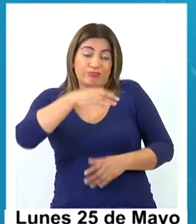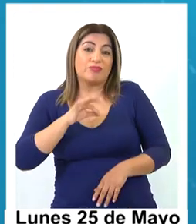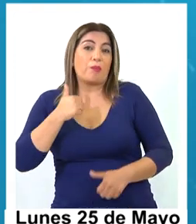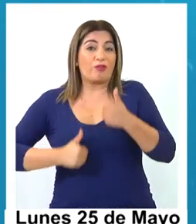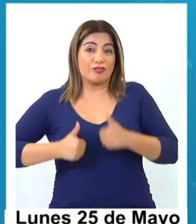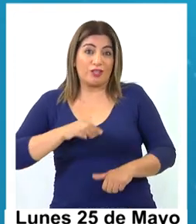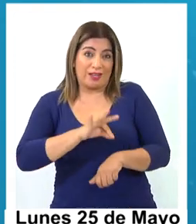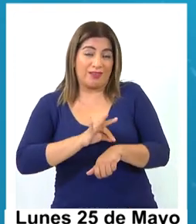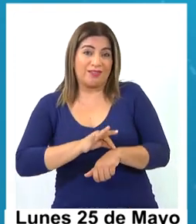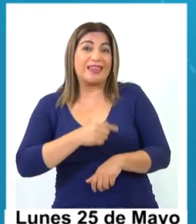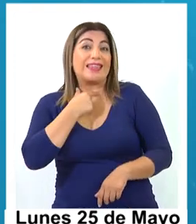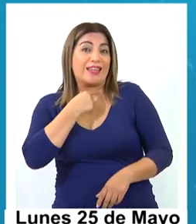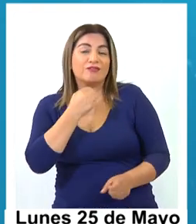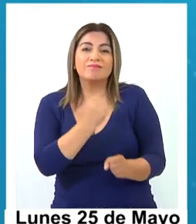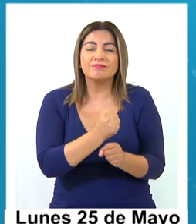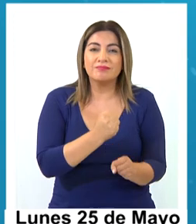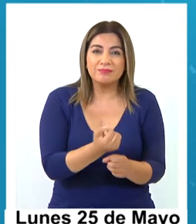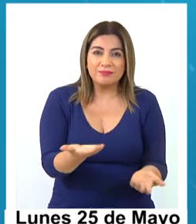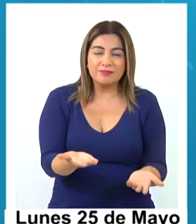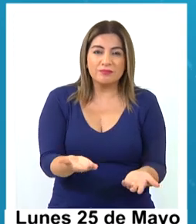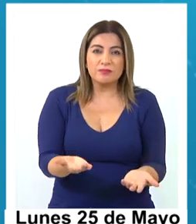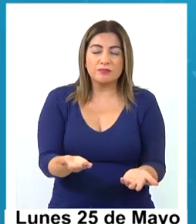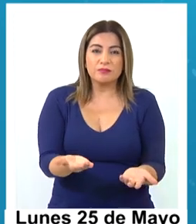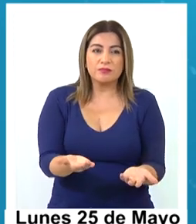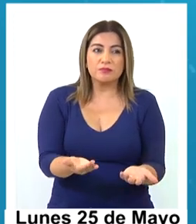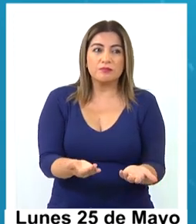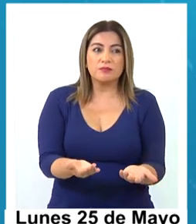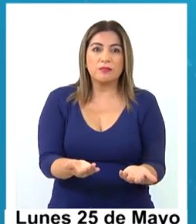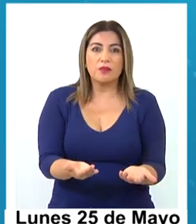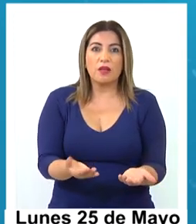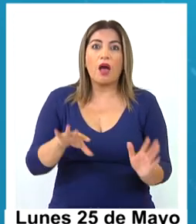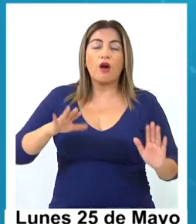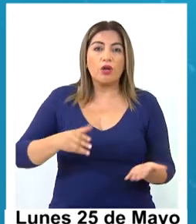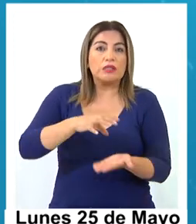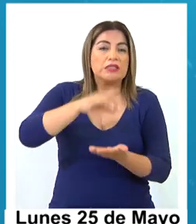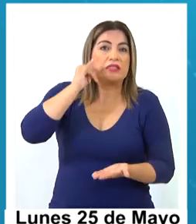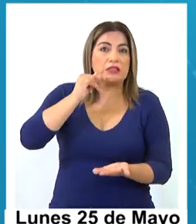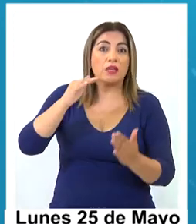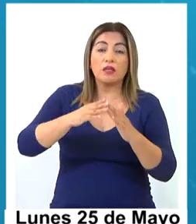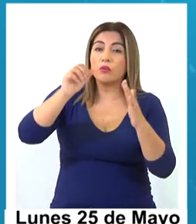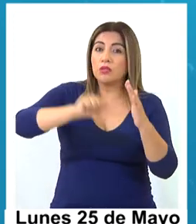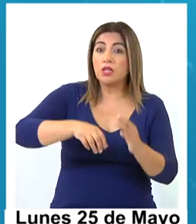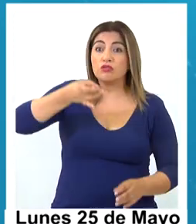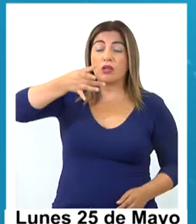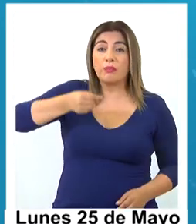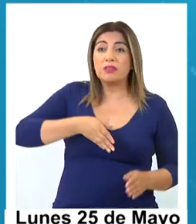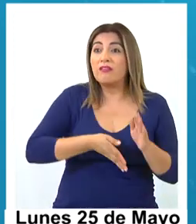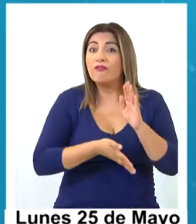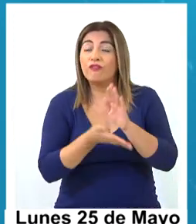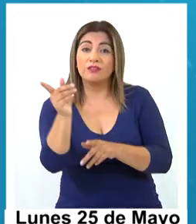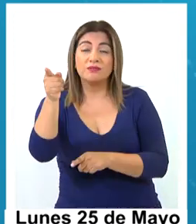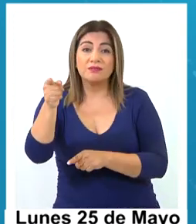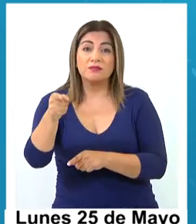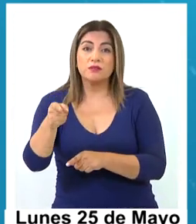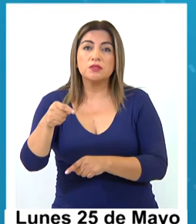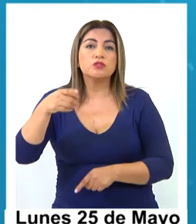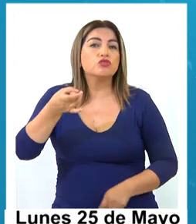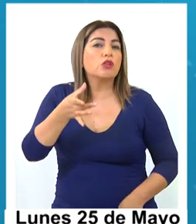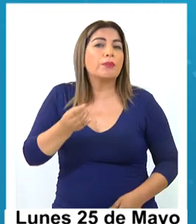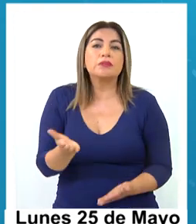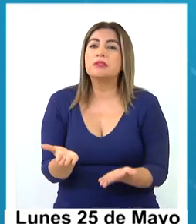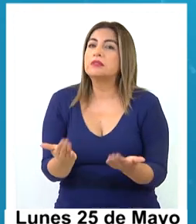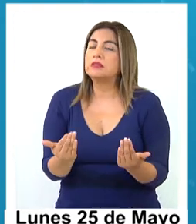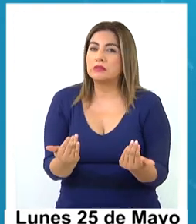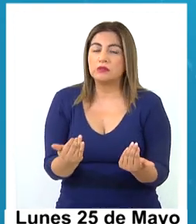quiero trabajar el tema es que ahora nuestra ciudad está en cuarentena entonces solo salir a lo que es justamente